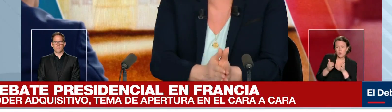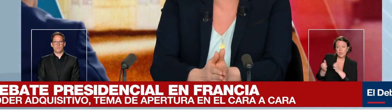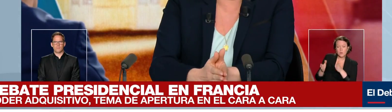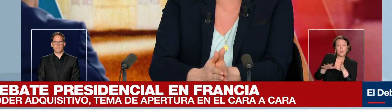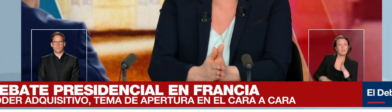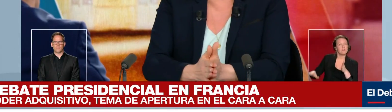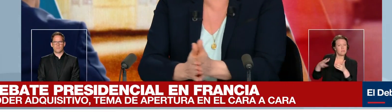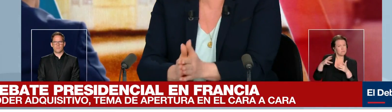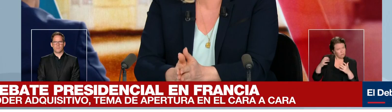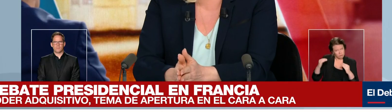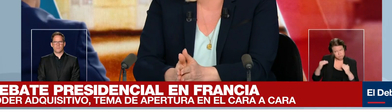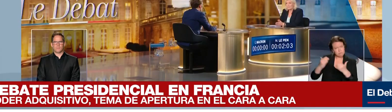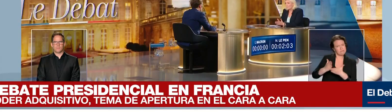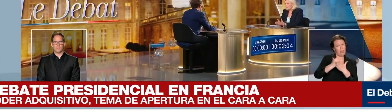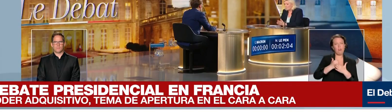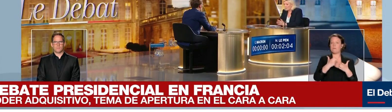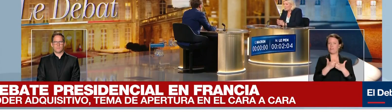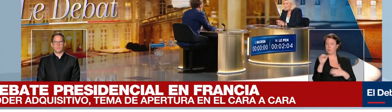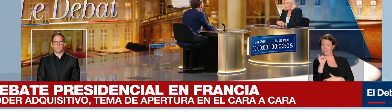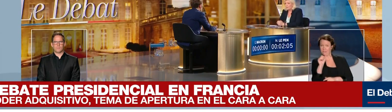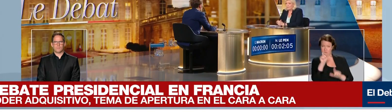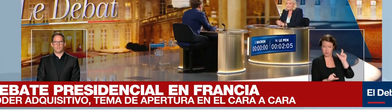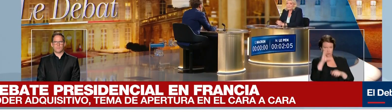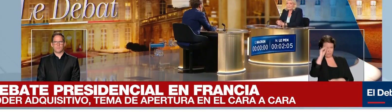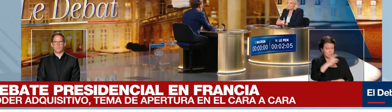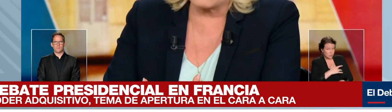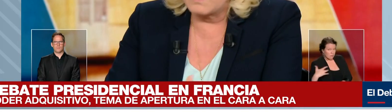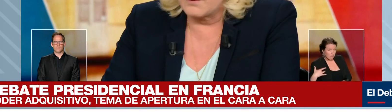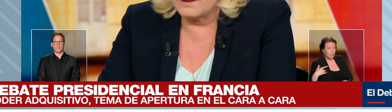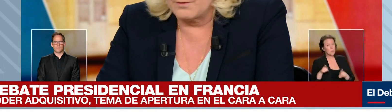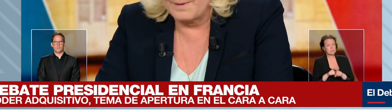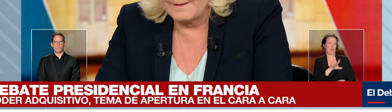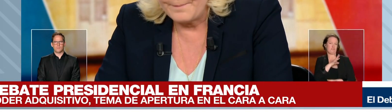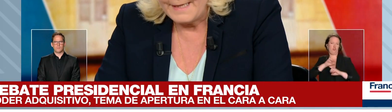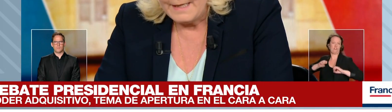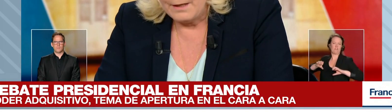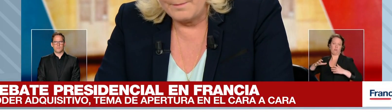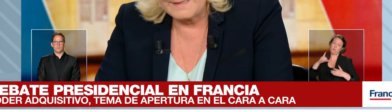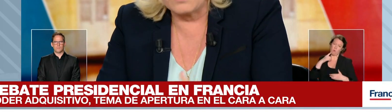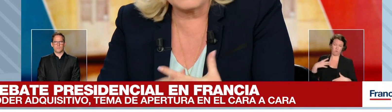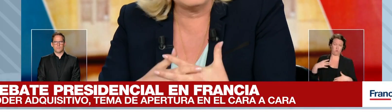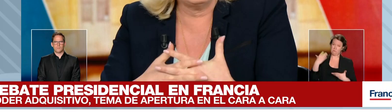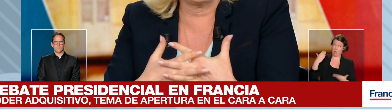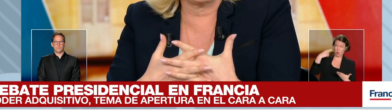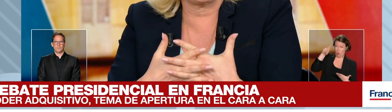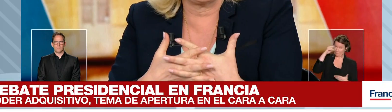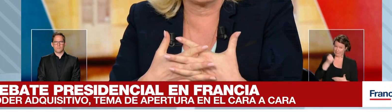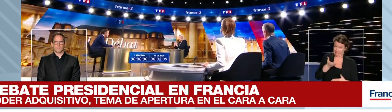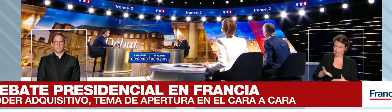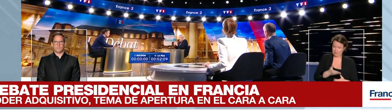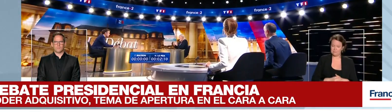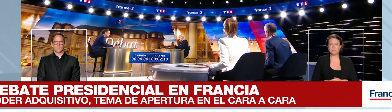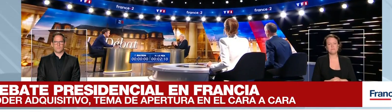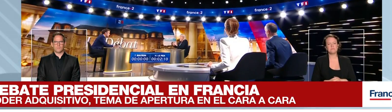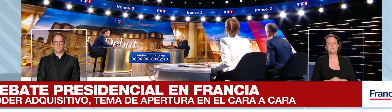varias categorías. Por ejemplo, el personal paramédico y los docentes, que están menos